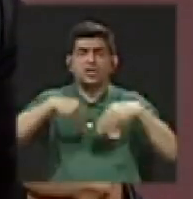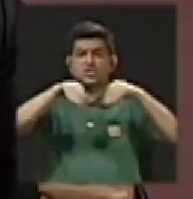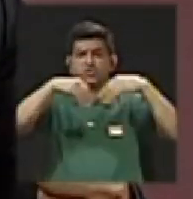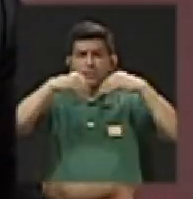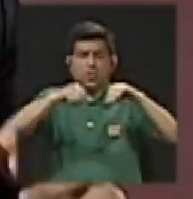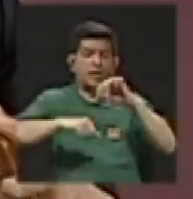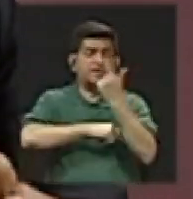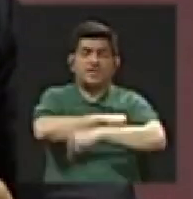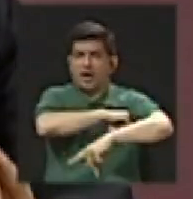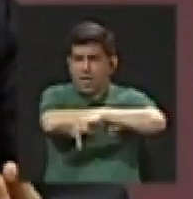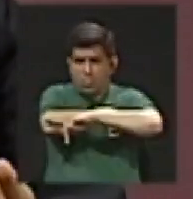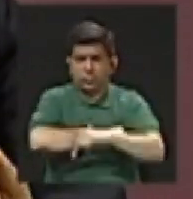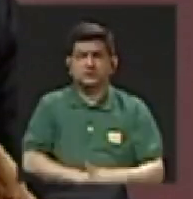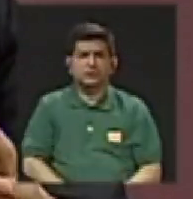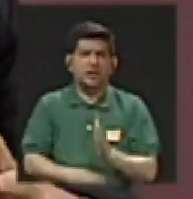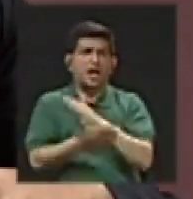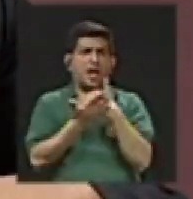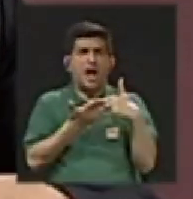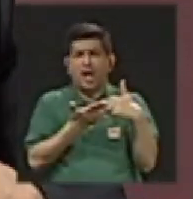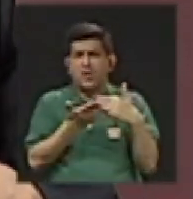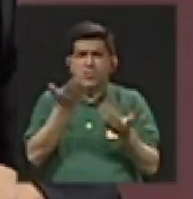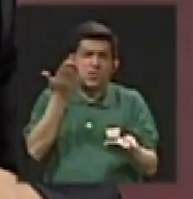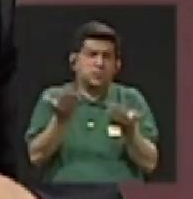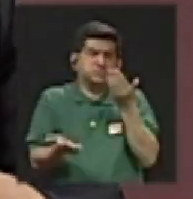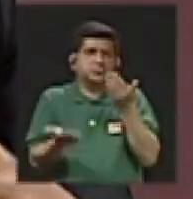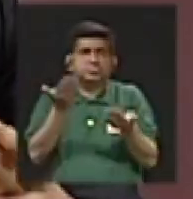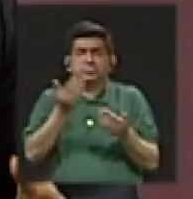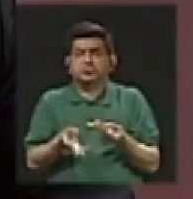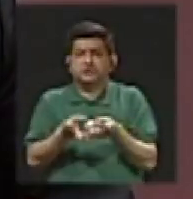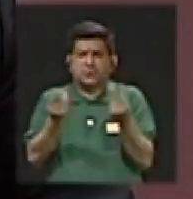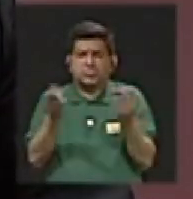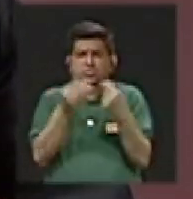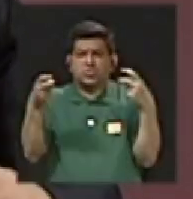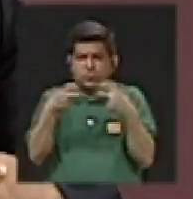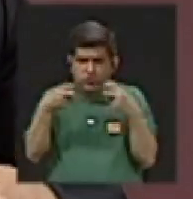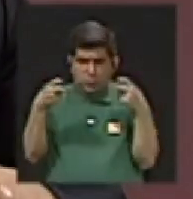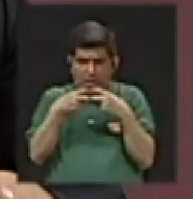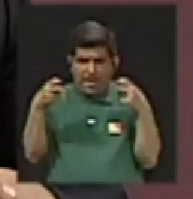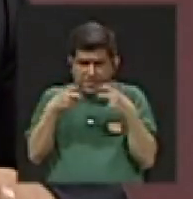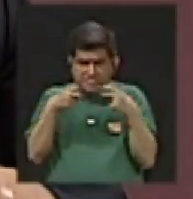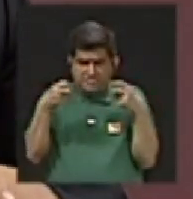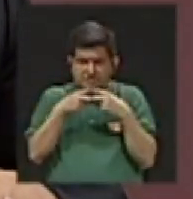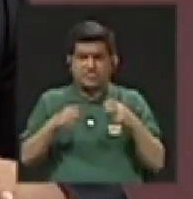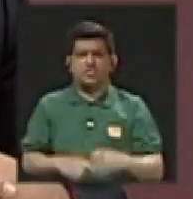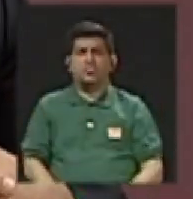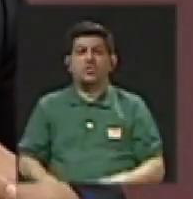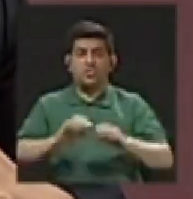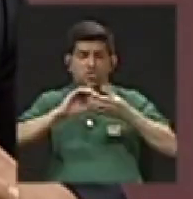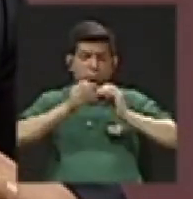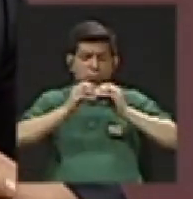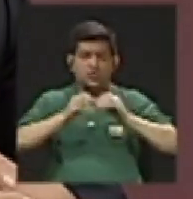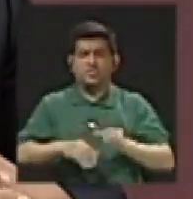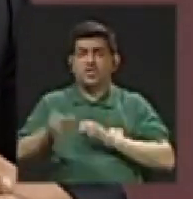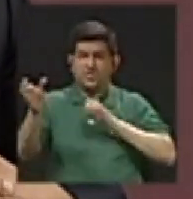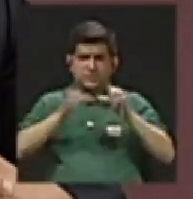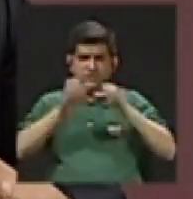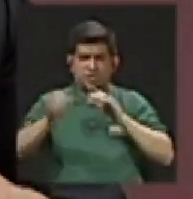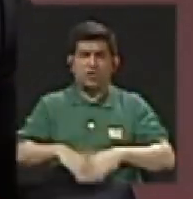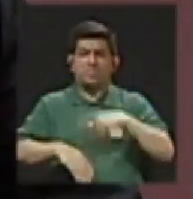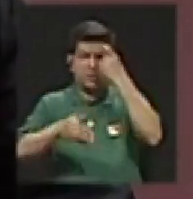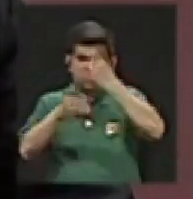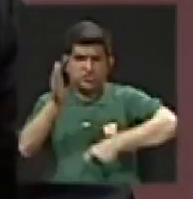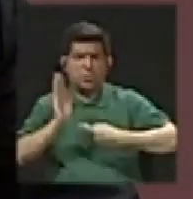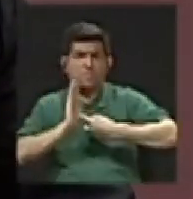vende a otro país algún producto electrónico, los datos de comercio bruto